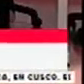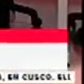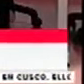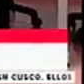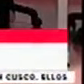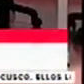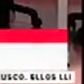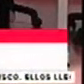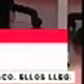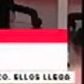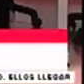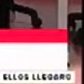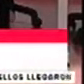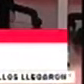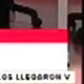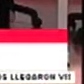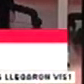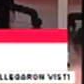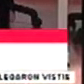carpeta